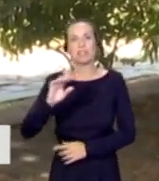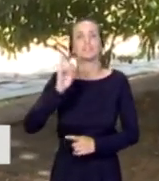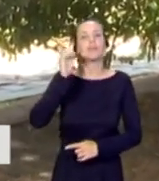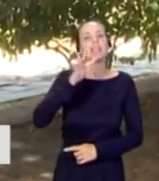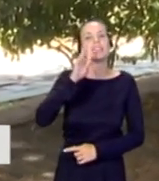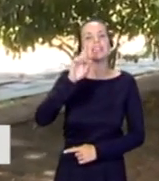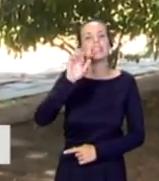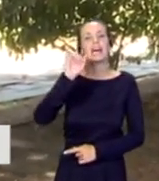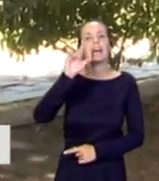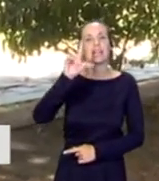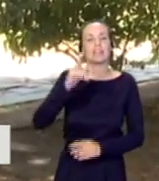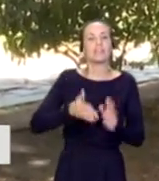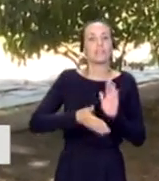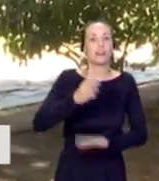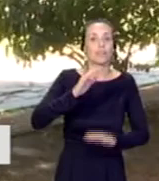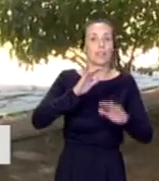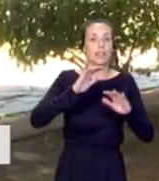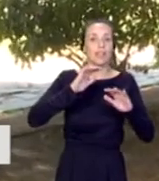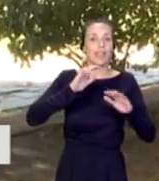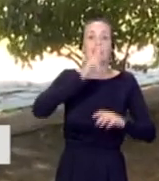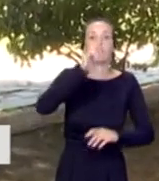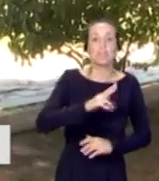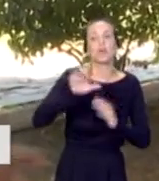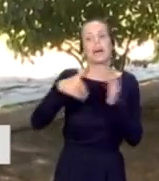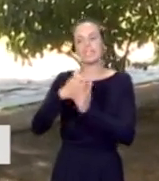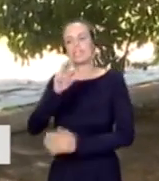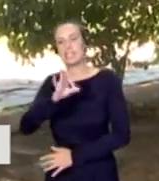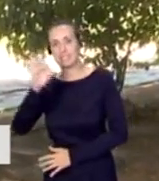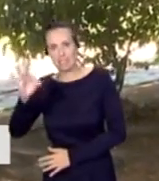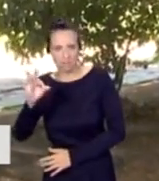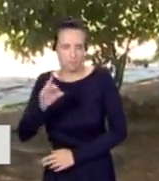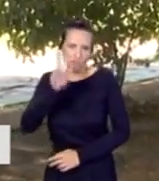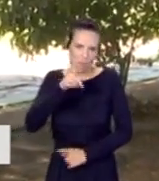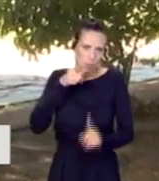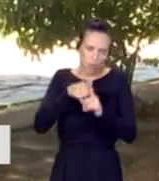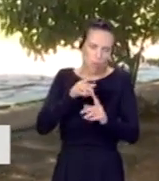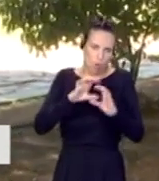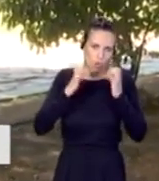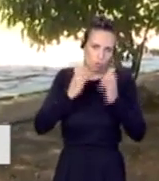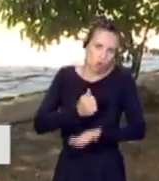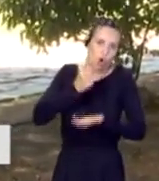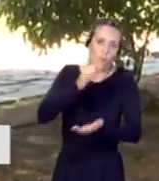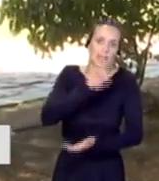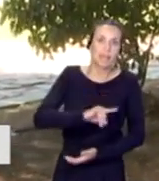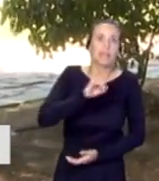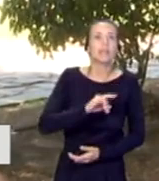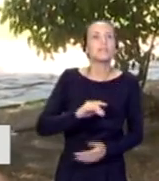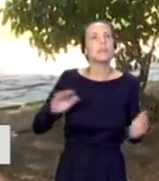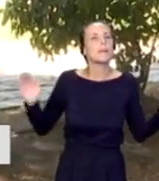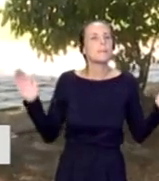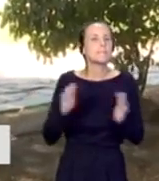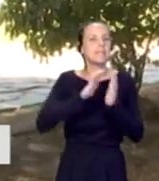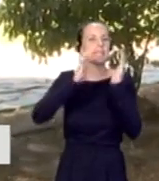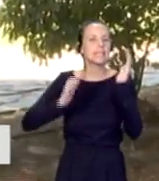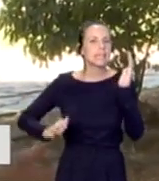Hermigua y meta en San Sebastián. Tenemos ahí la prueba valedera para la Copa de Canarias, la mini trail de 16 kilómetros que sale y llega en